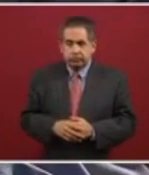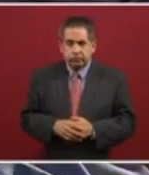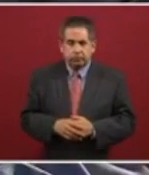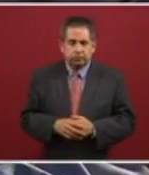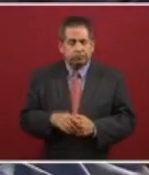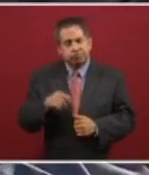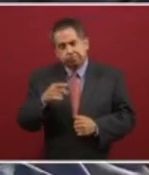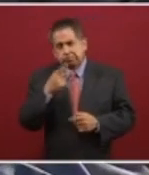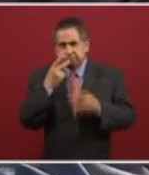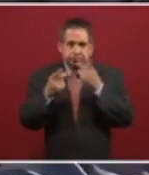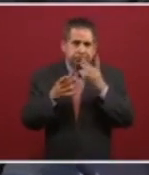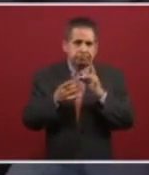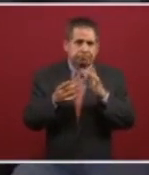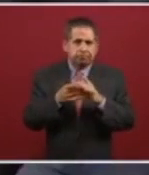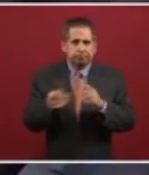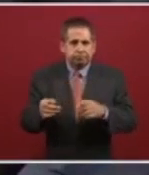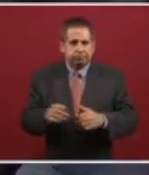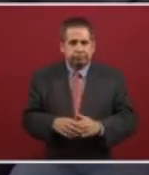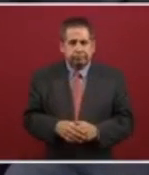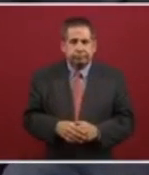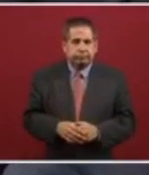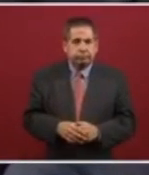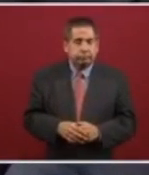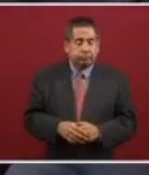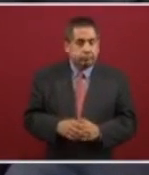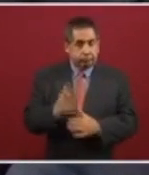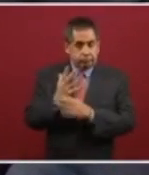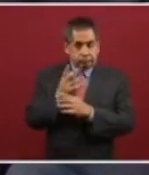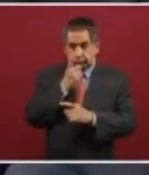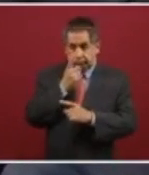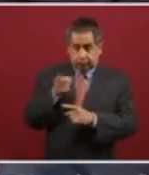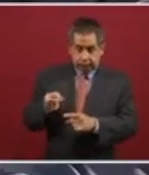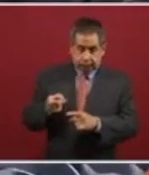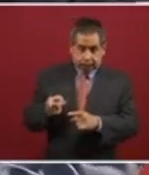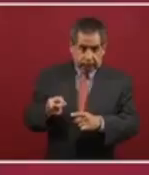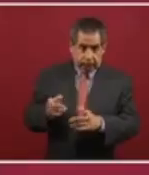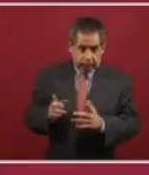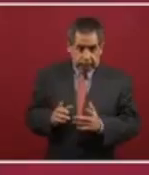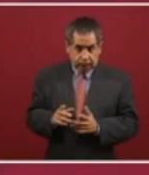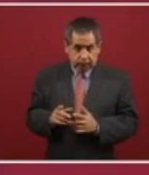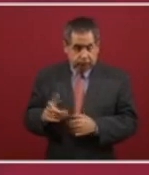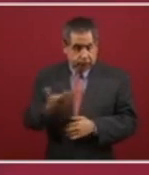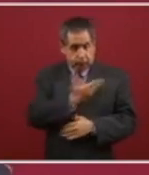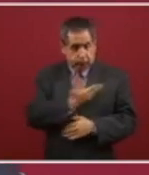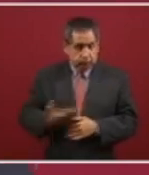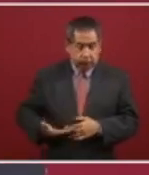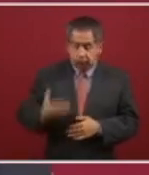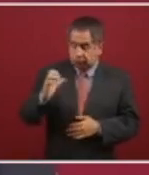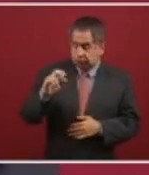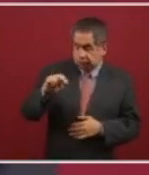comentarios que haya hecho el presidente de la comisión, pues